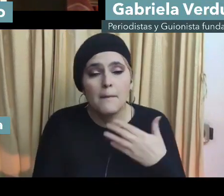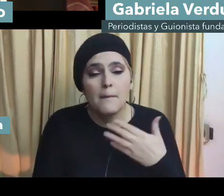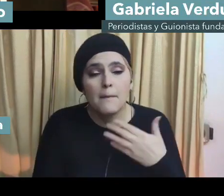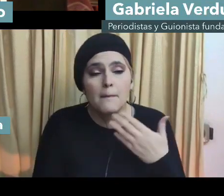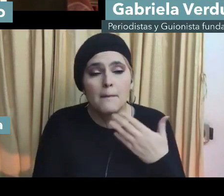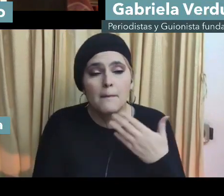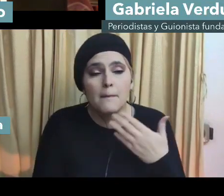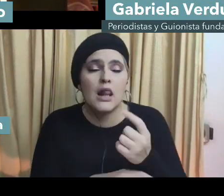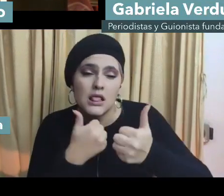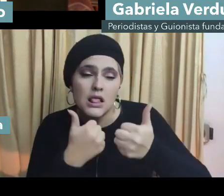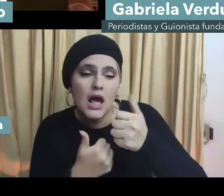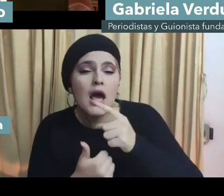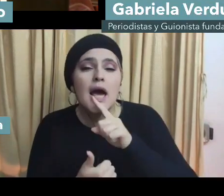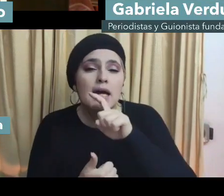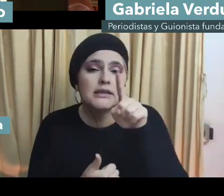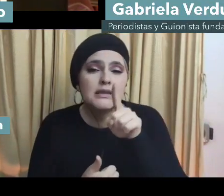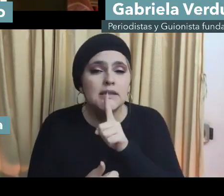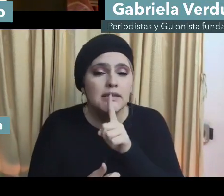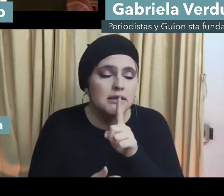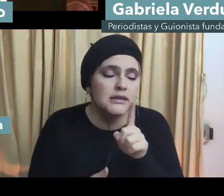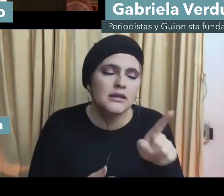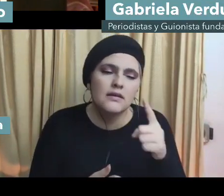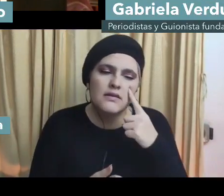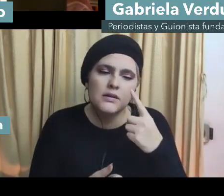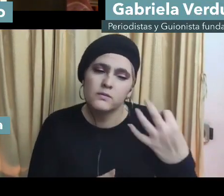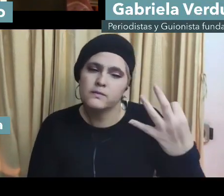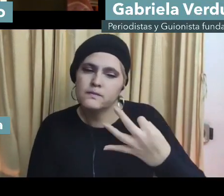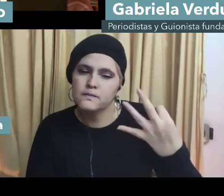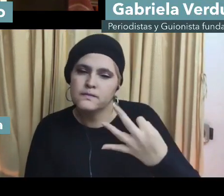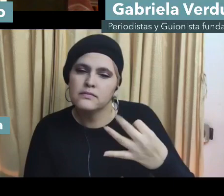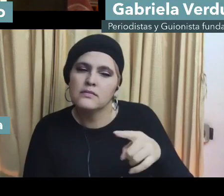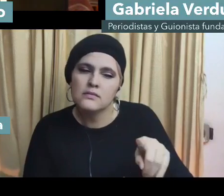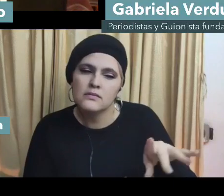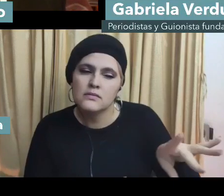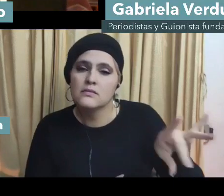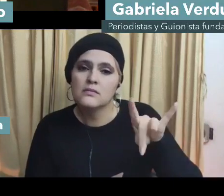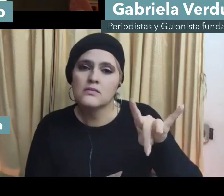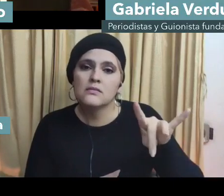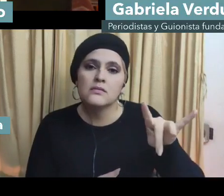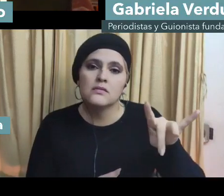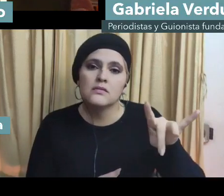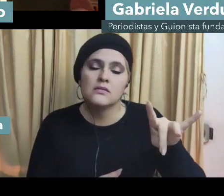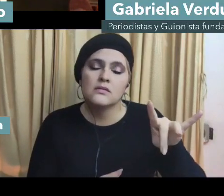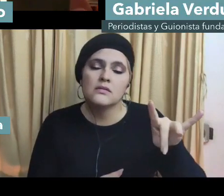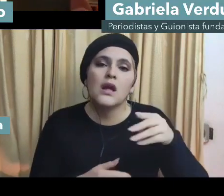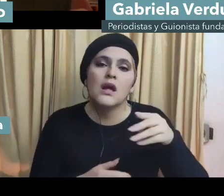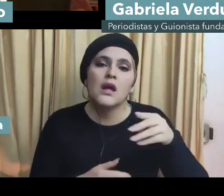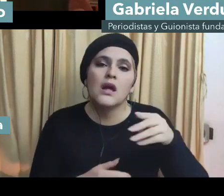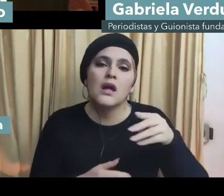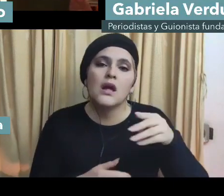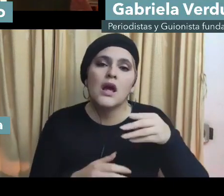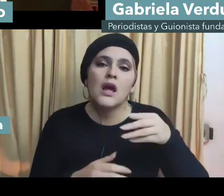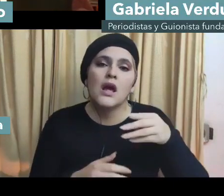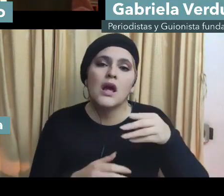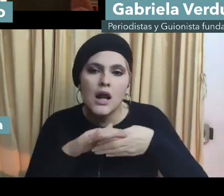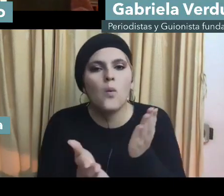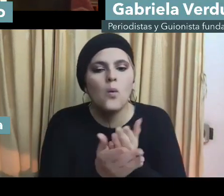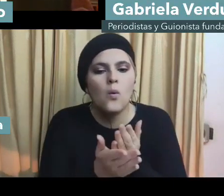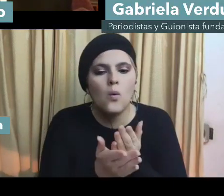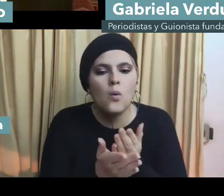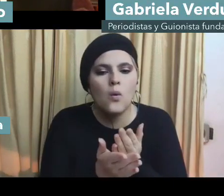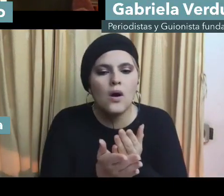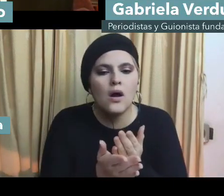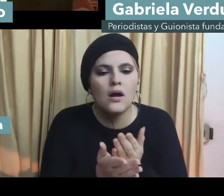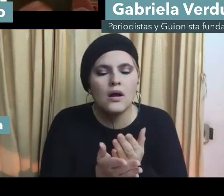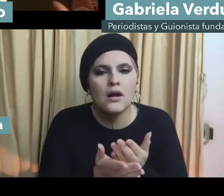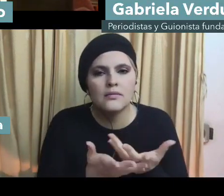necesitar una certeza diagnóstica para ingresarlo a una escuela tal o cual. De tal manera que